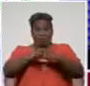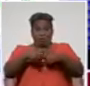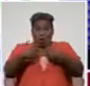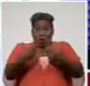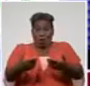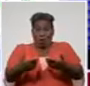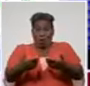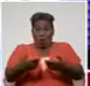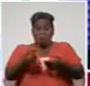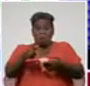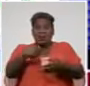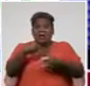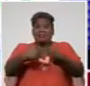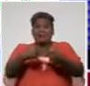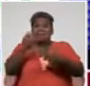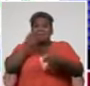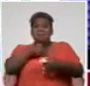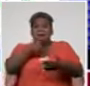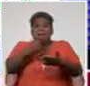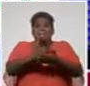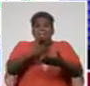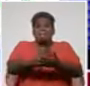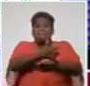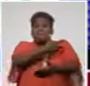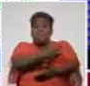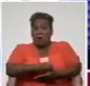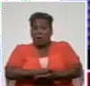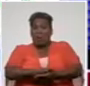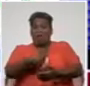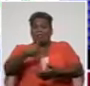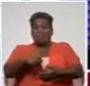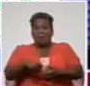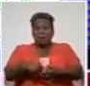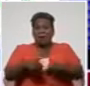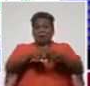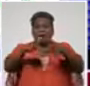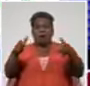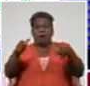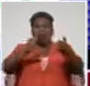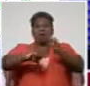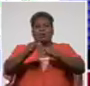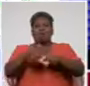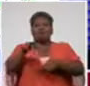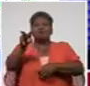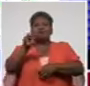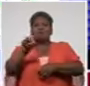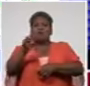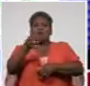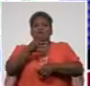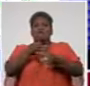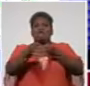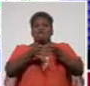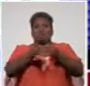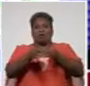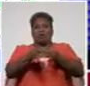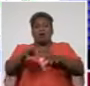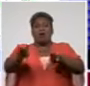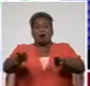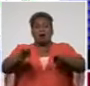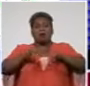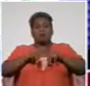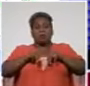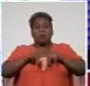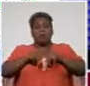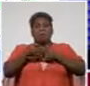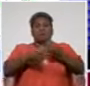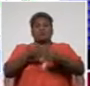capacidad que les comentaba de detectar casos positivos a la COVID-19, pues funciona un nuevo laboratorio que asume diariamente el procesamiento de hasta